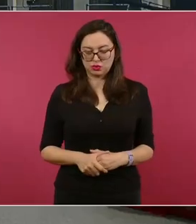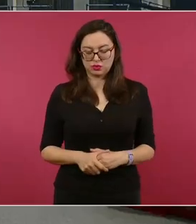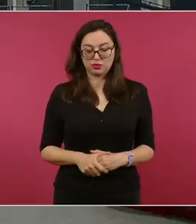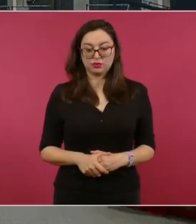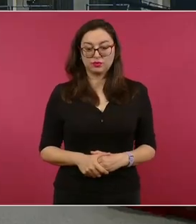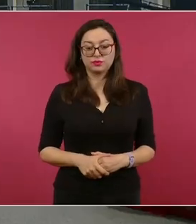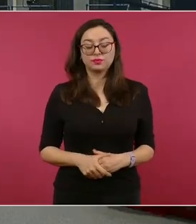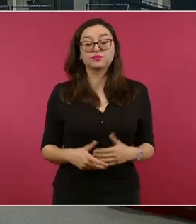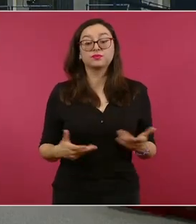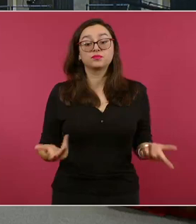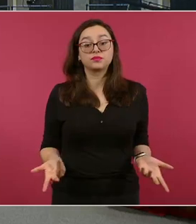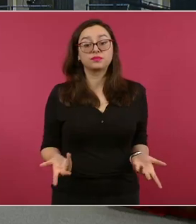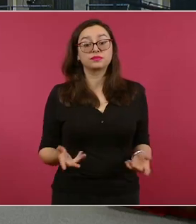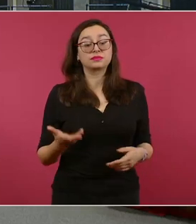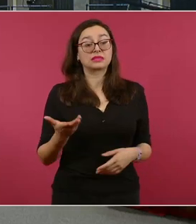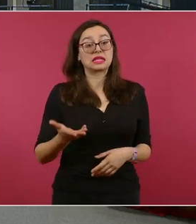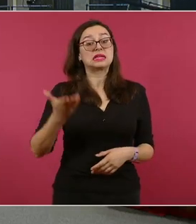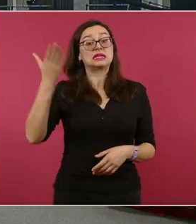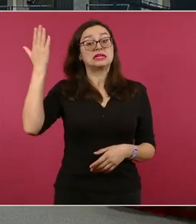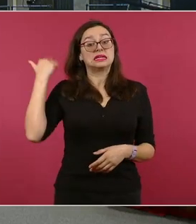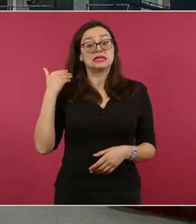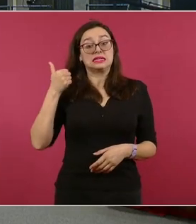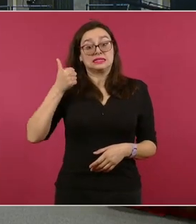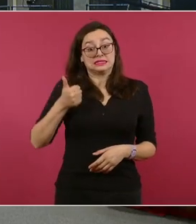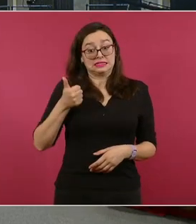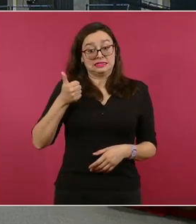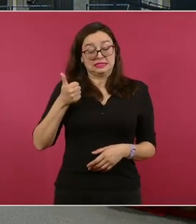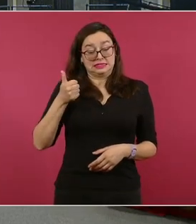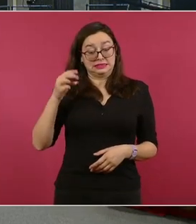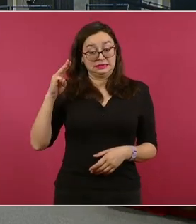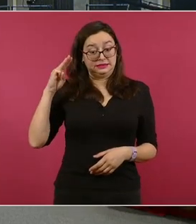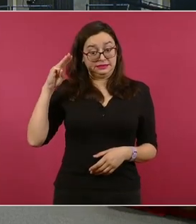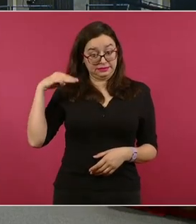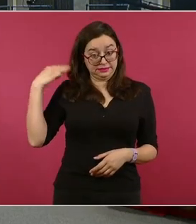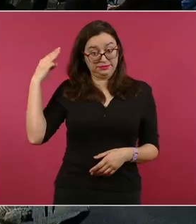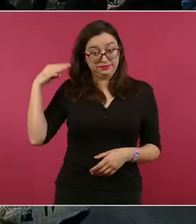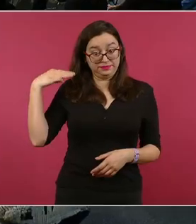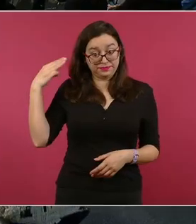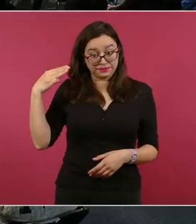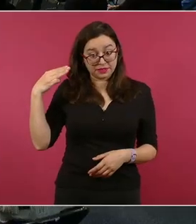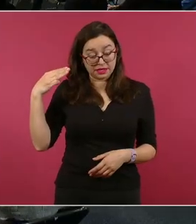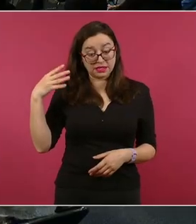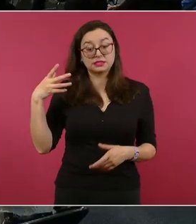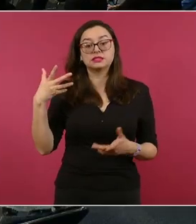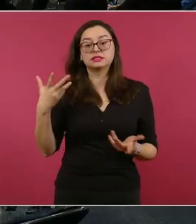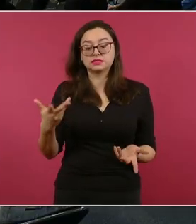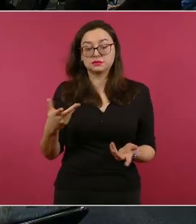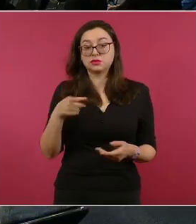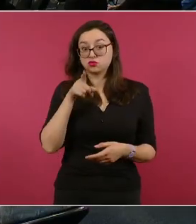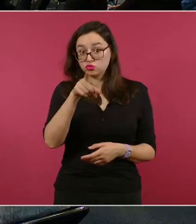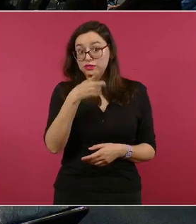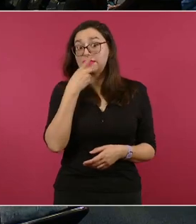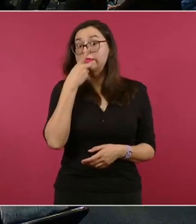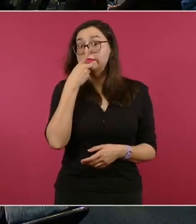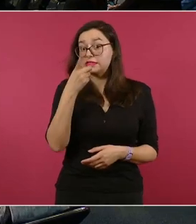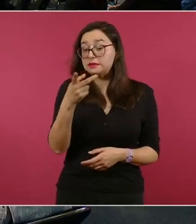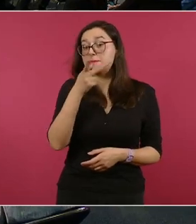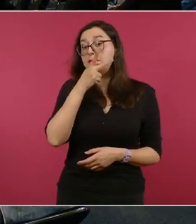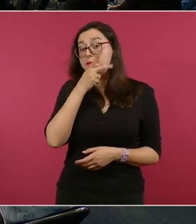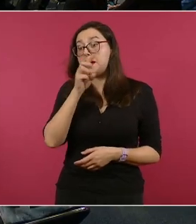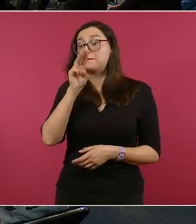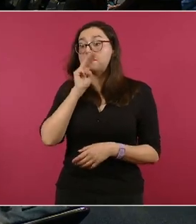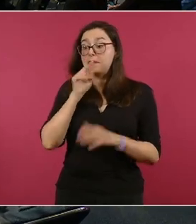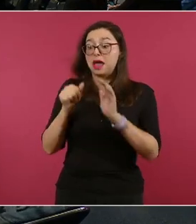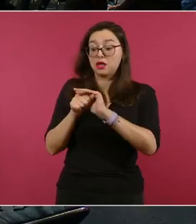reunir en 20 días, lo dijo el 6 de marzo con los padres y las madres, si bien ha dicho que no lo va a hacer hasta pasando el proceso electoral. Y quisiera preguntarle,